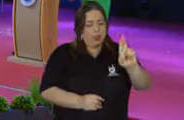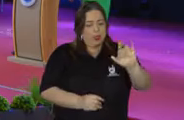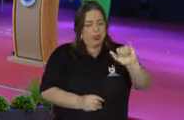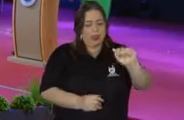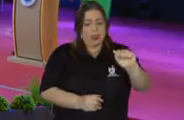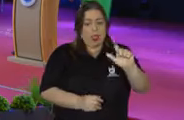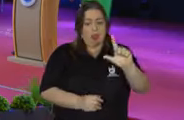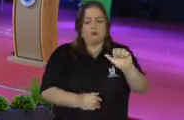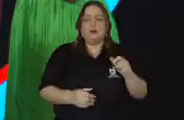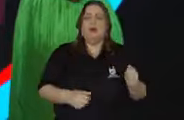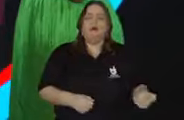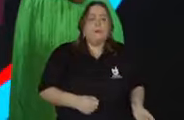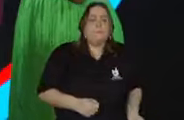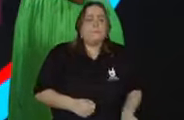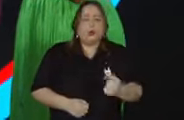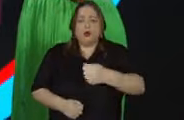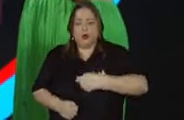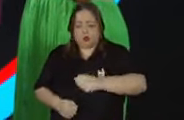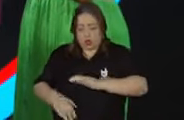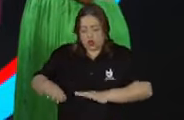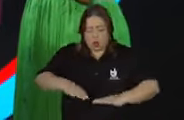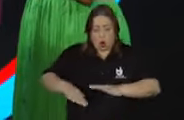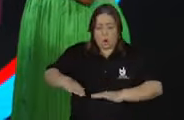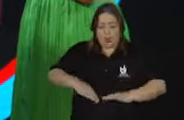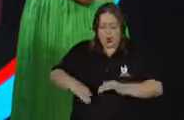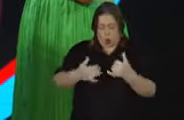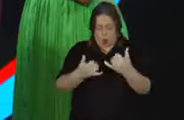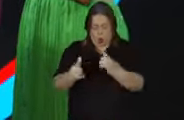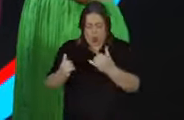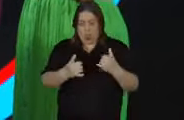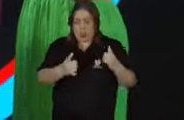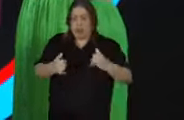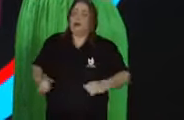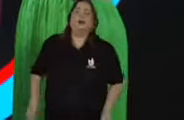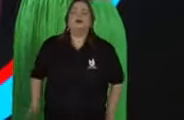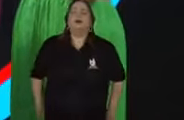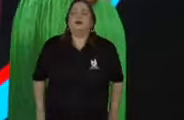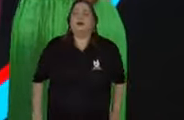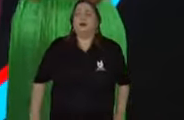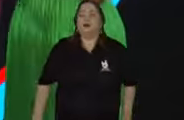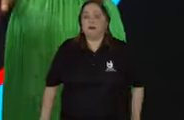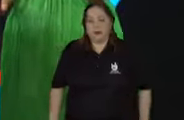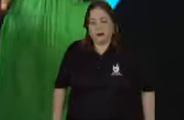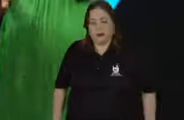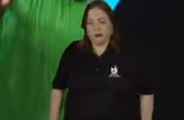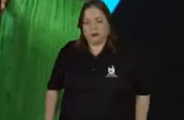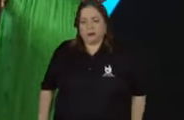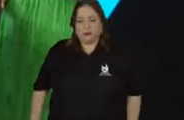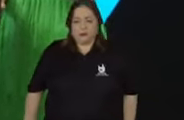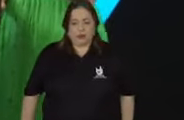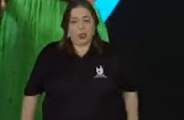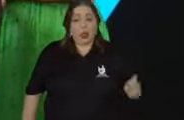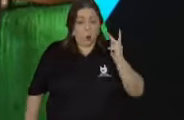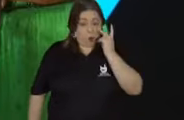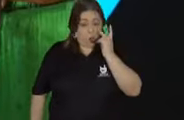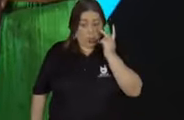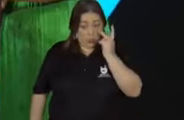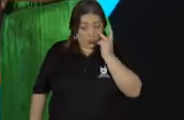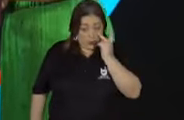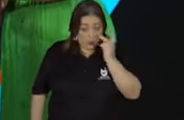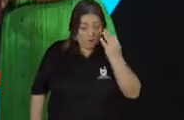tener... ¿Quién le gusta jugar dominó aquí? Algunos sí, algunos no. Los vamos a ver este próximo viernes